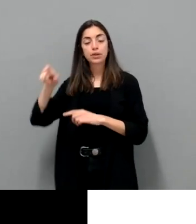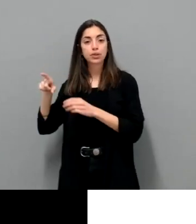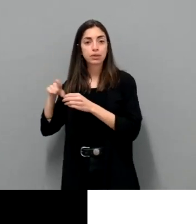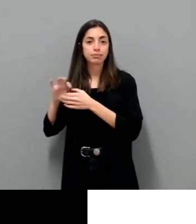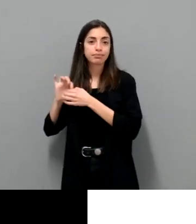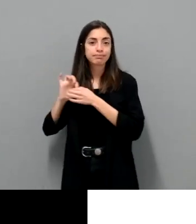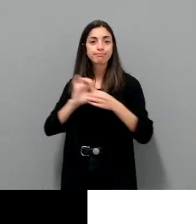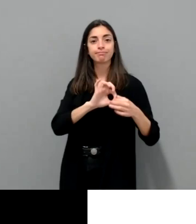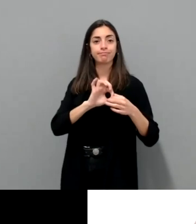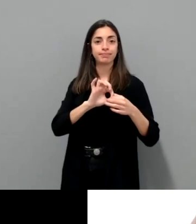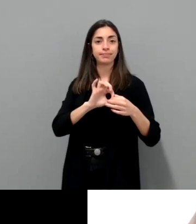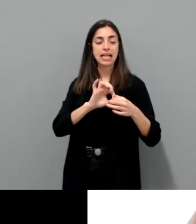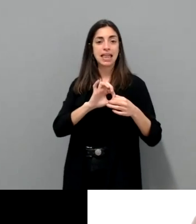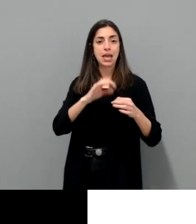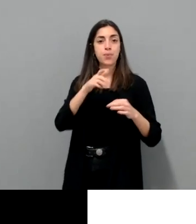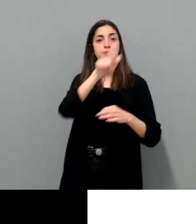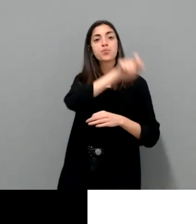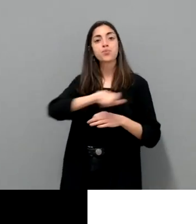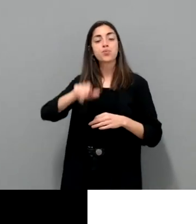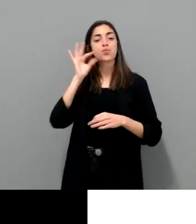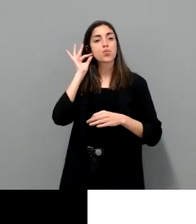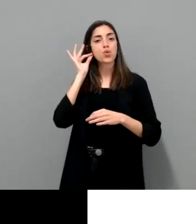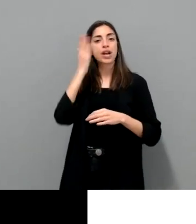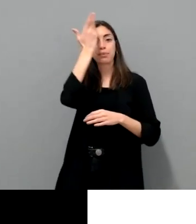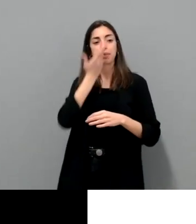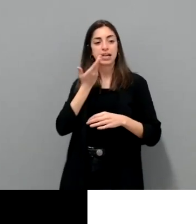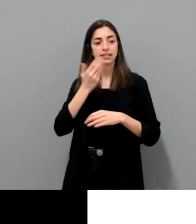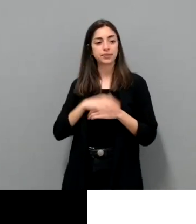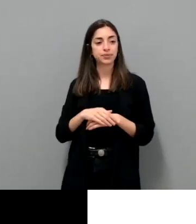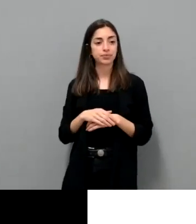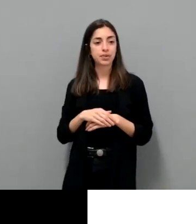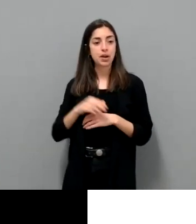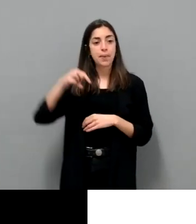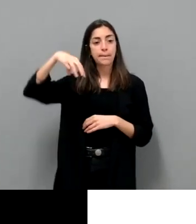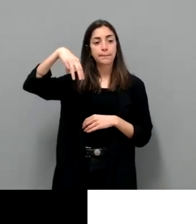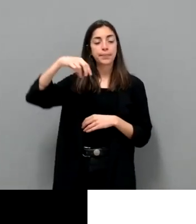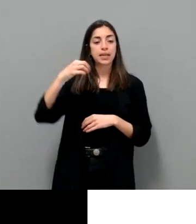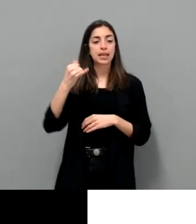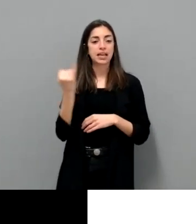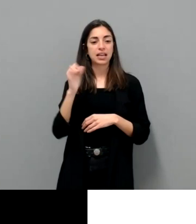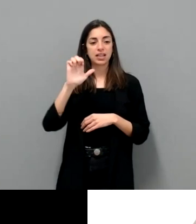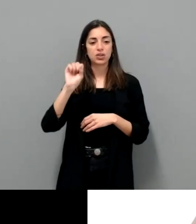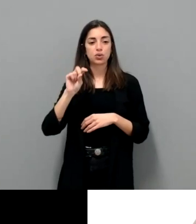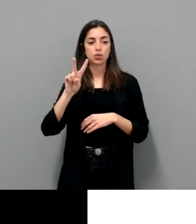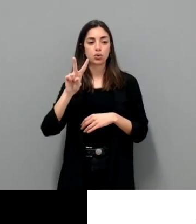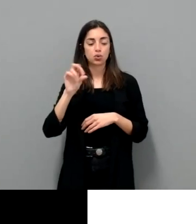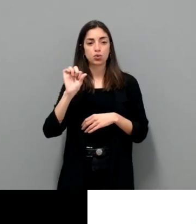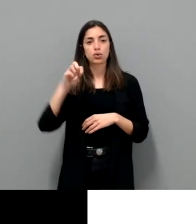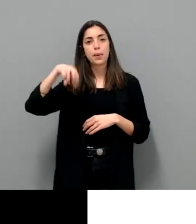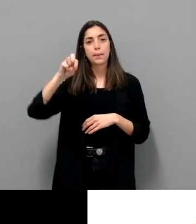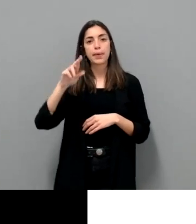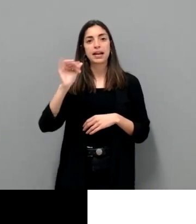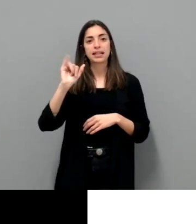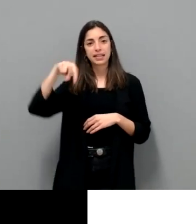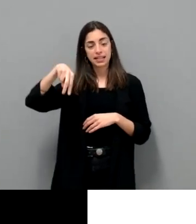las mujeres con parálisis cerebral, Jesús Martín Blanco. Él no solo es un